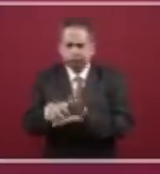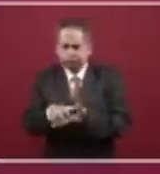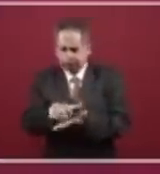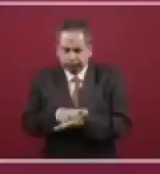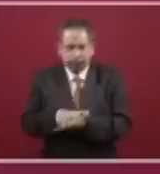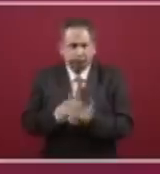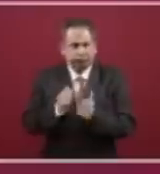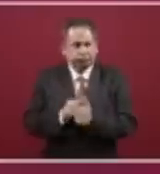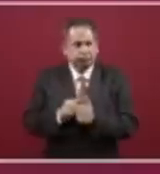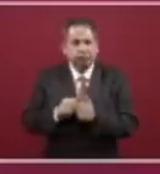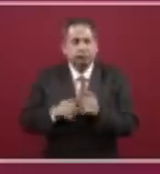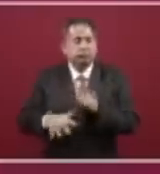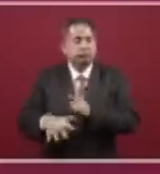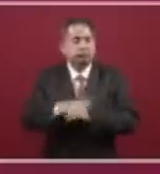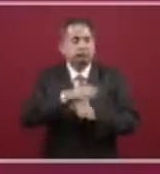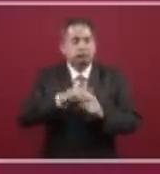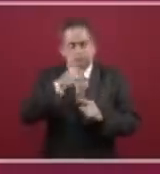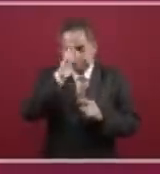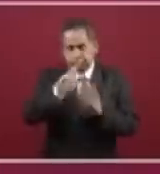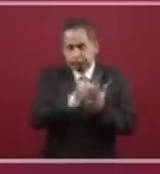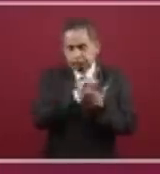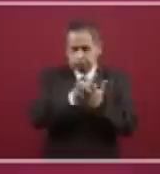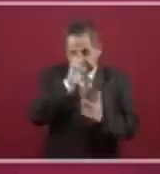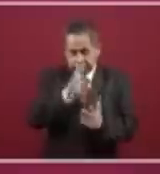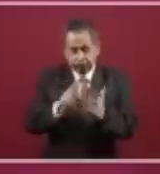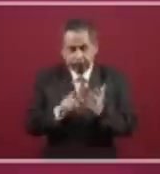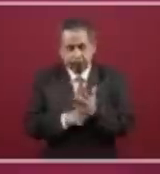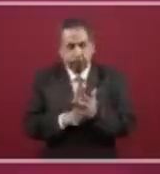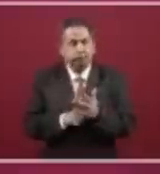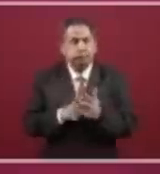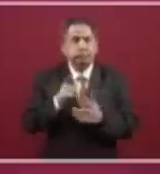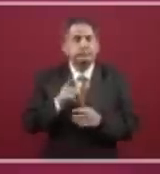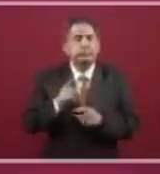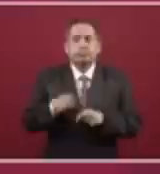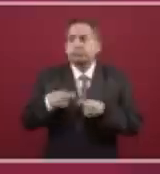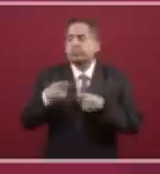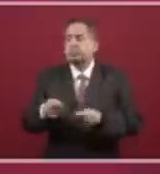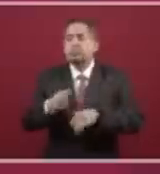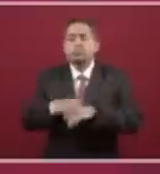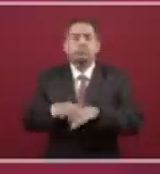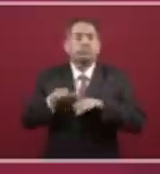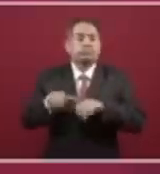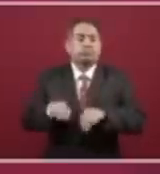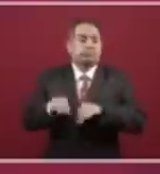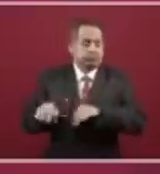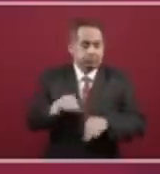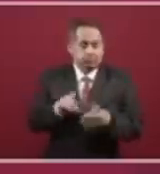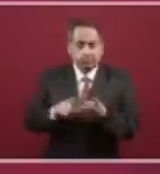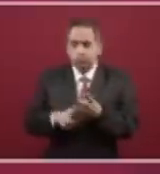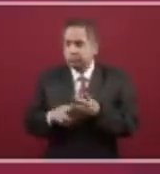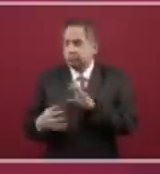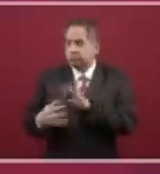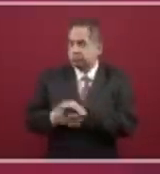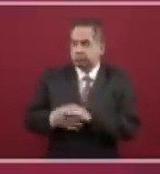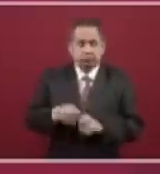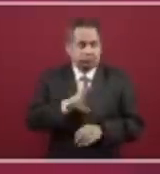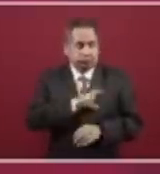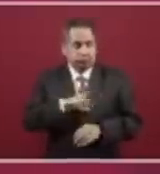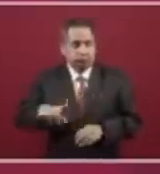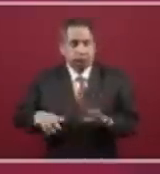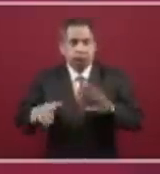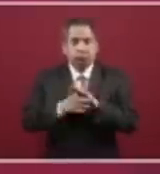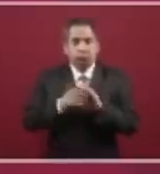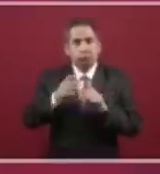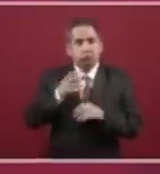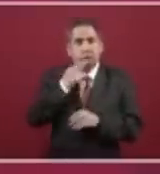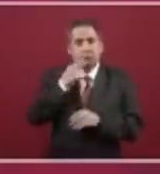respeto al estado de derecho crecimiento para generar entre bienestar convergencia el sector público y privado para retornar el